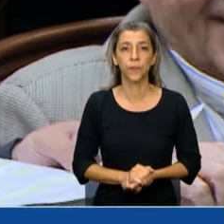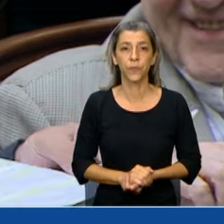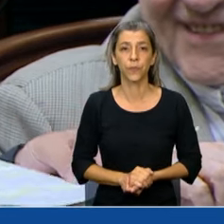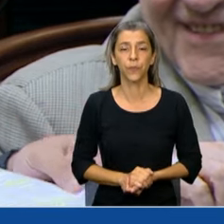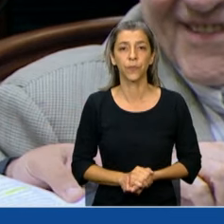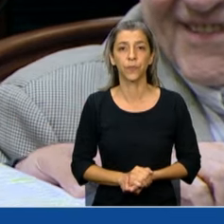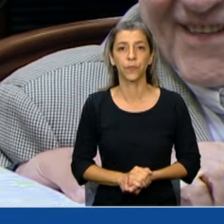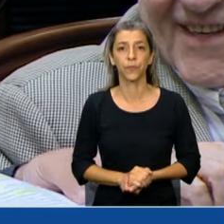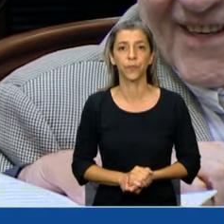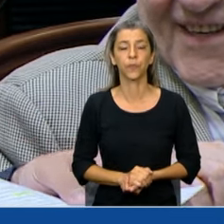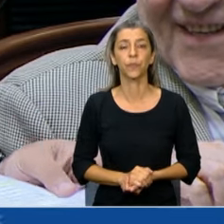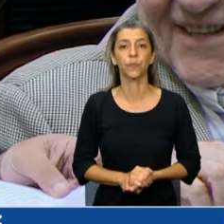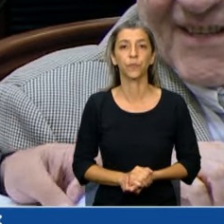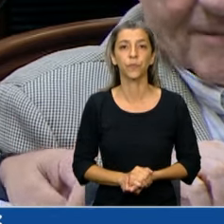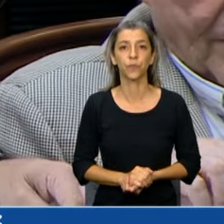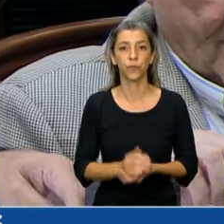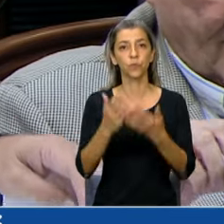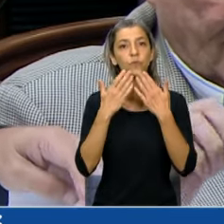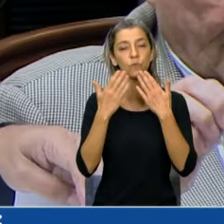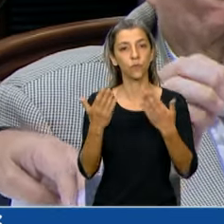continú Muchas gracias